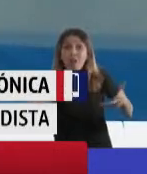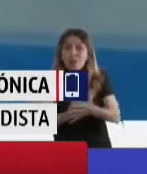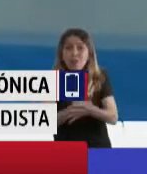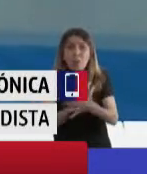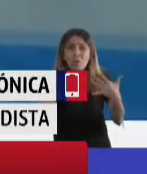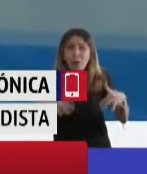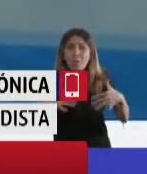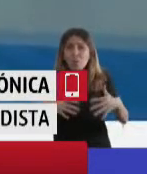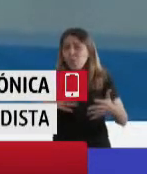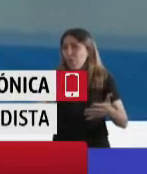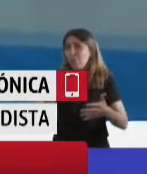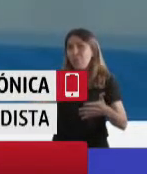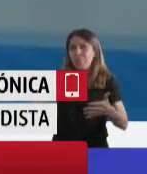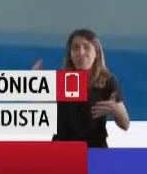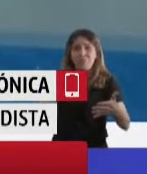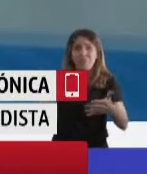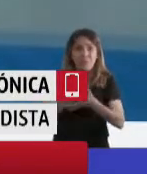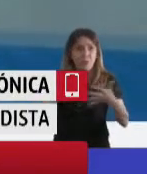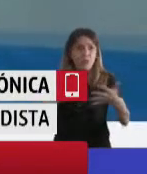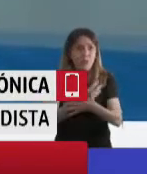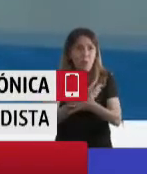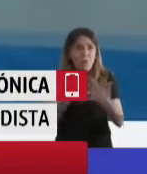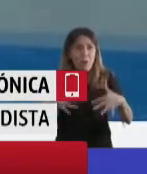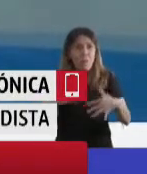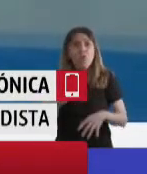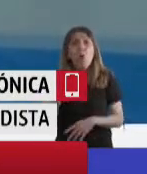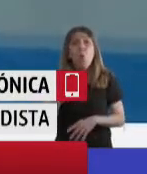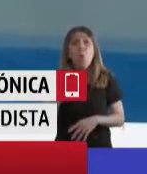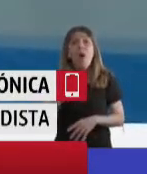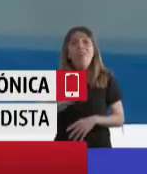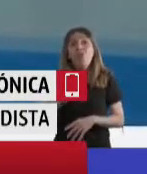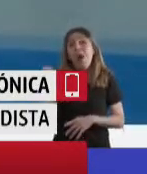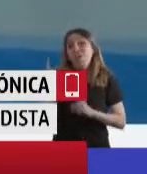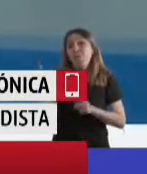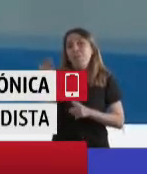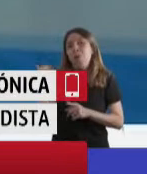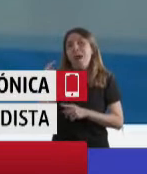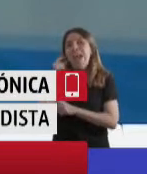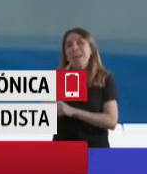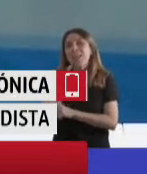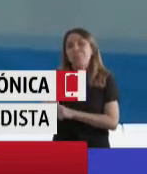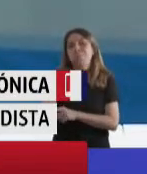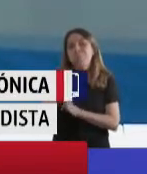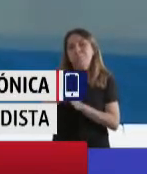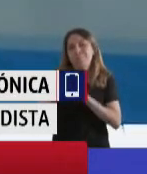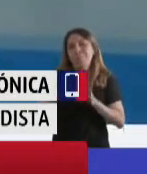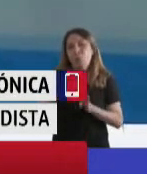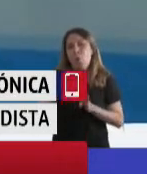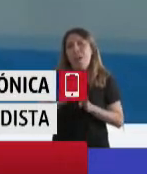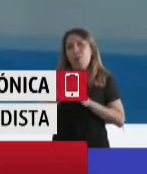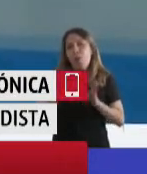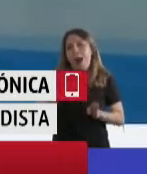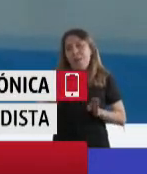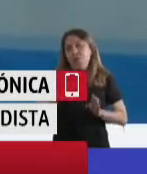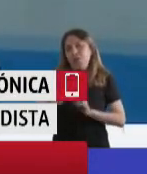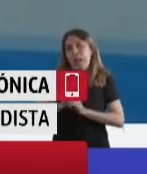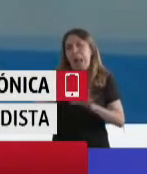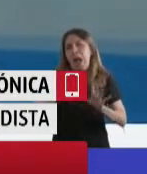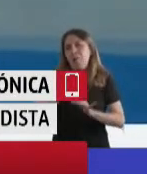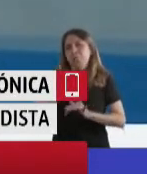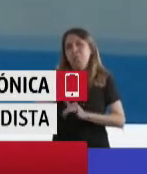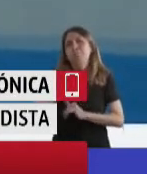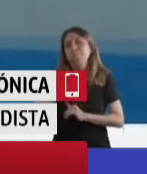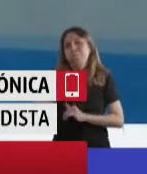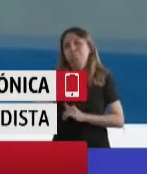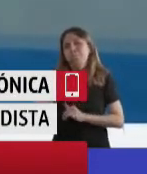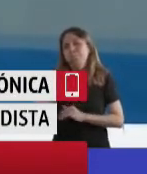del 2021 tuvo COVID leve, no pasó nada. Y en noviembre del año pasado tuvo esto. Y ahora esto. Bueno, el desgaste,